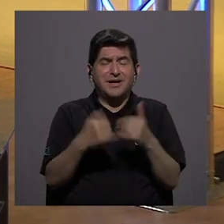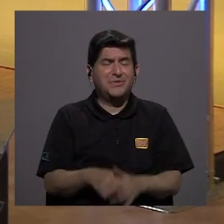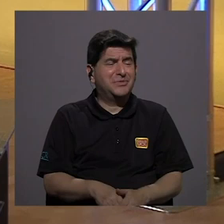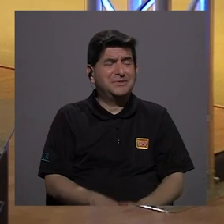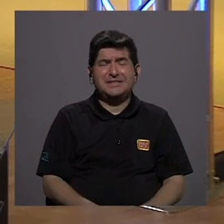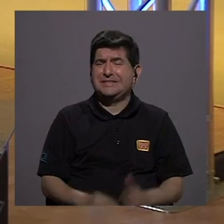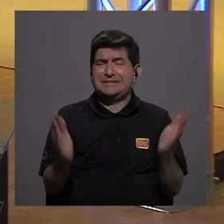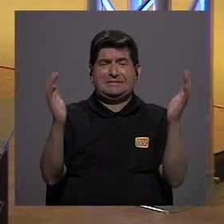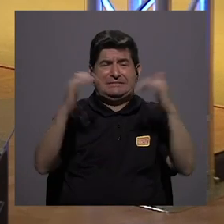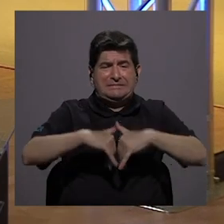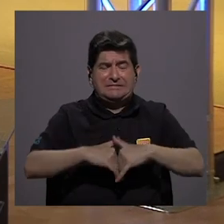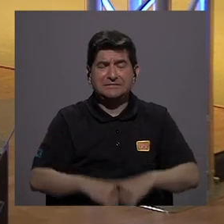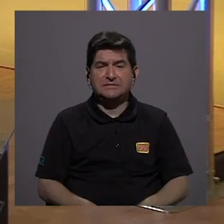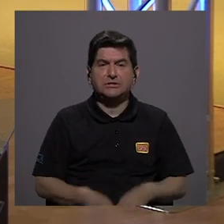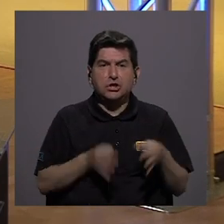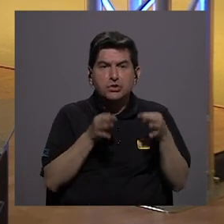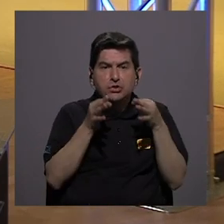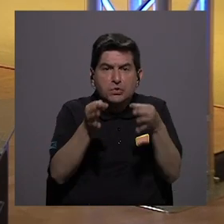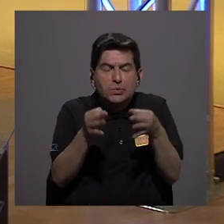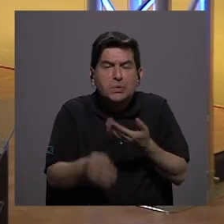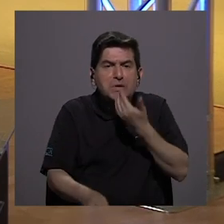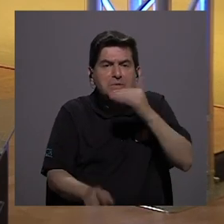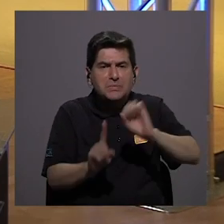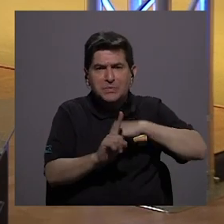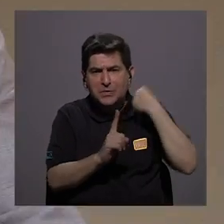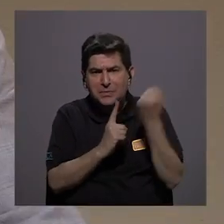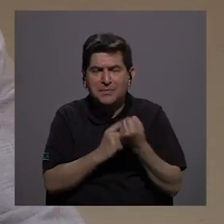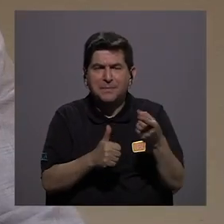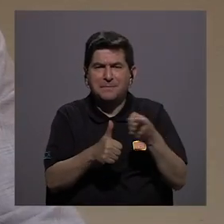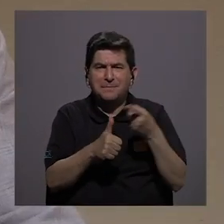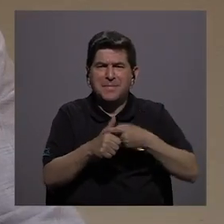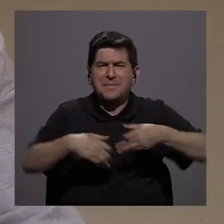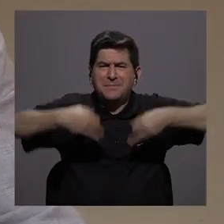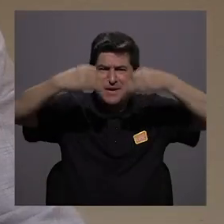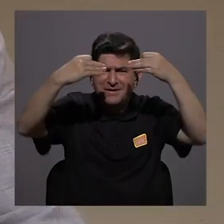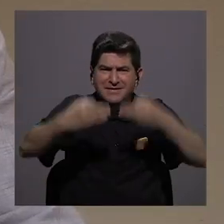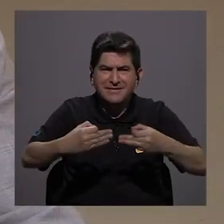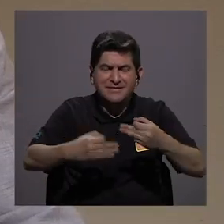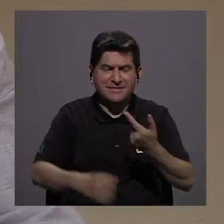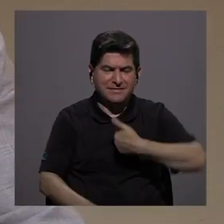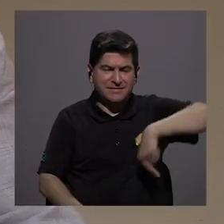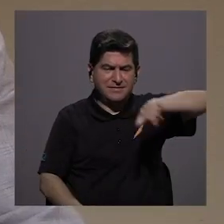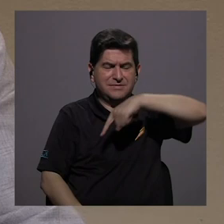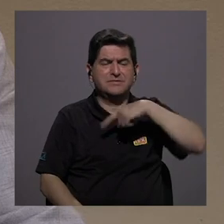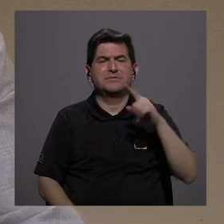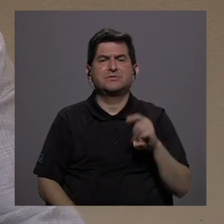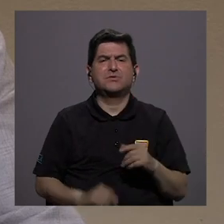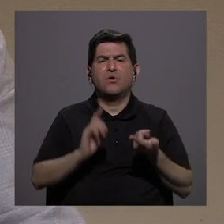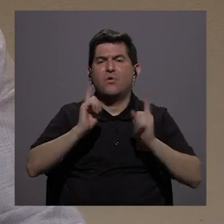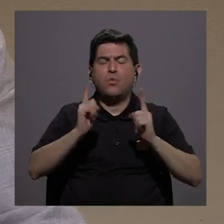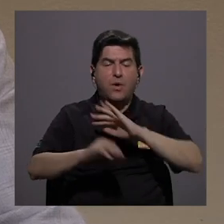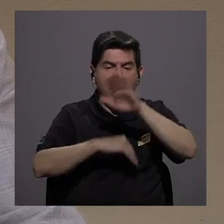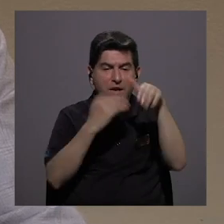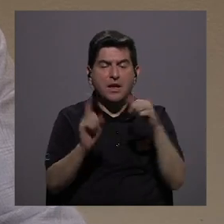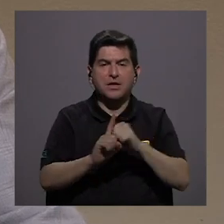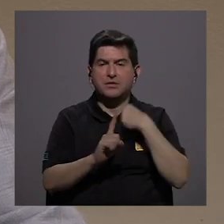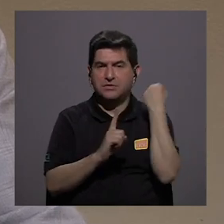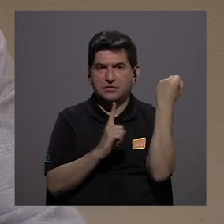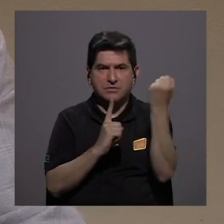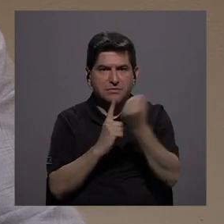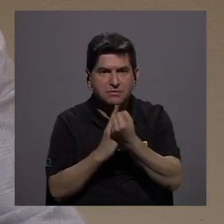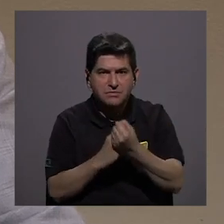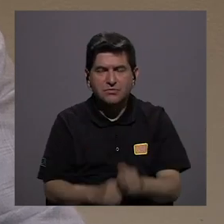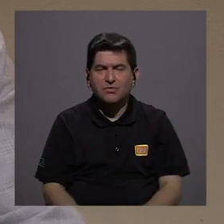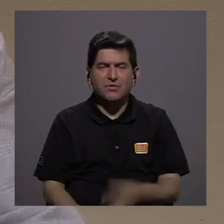colapsando en estos días, el turismo pasándola tremendamente mal. ¿Cuál sería la primera medida que deberíamos de tomar frente a todo